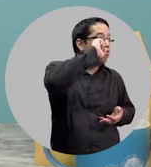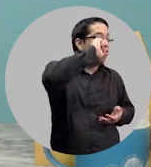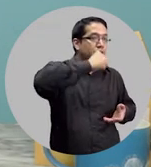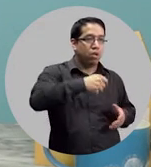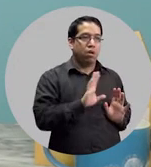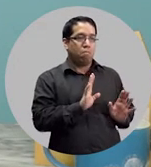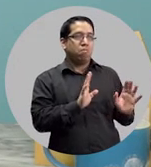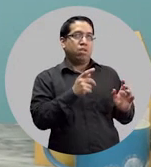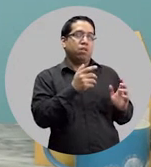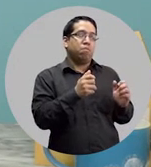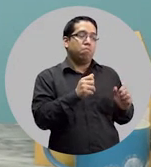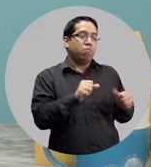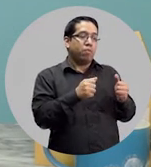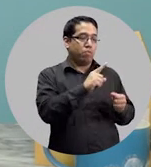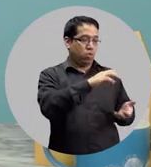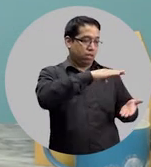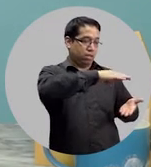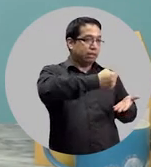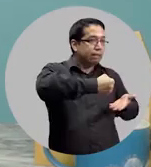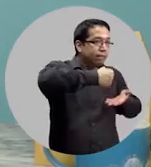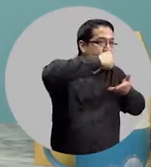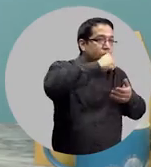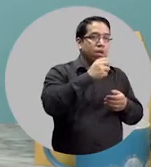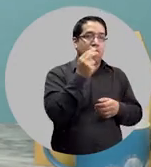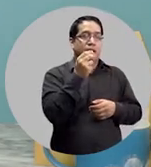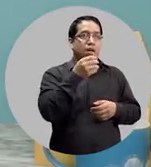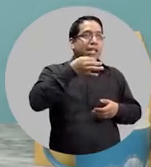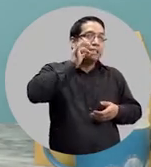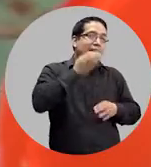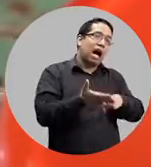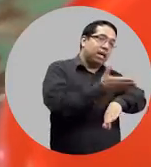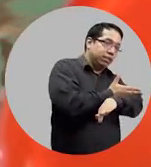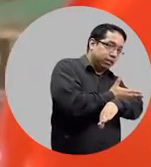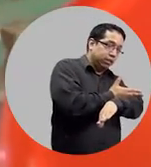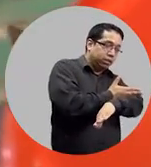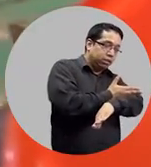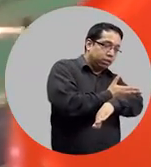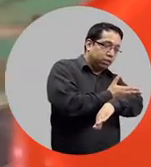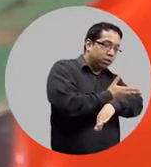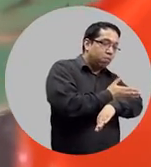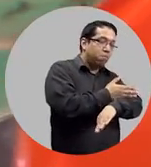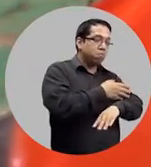se puede tomar 1 taza antes del desayuno,